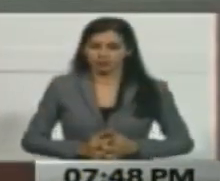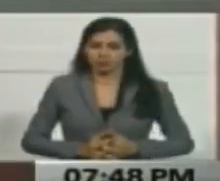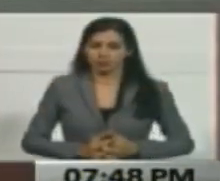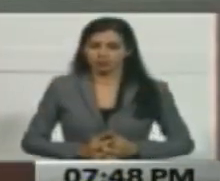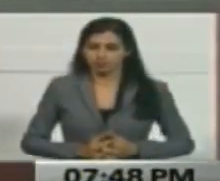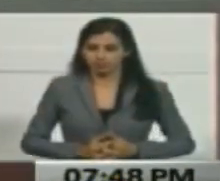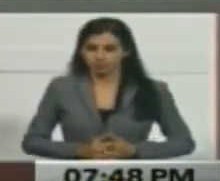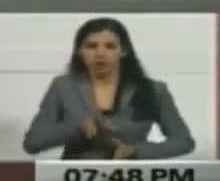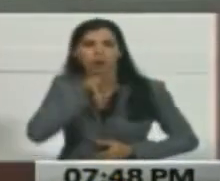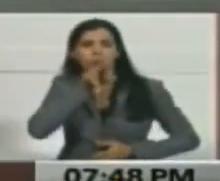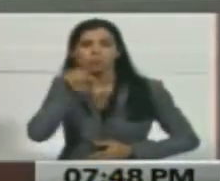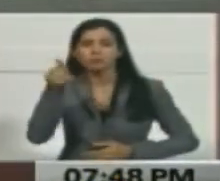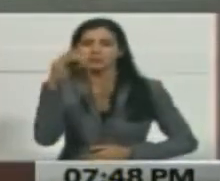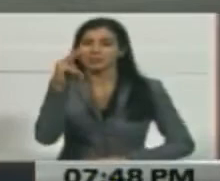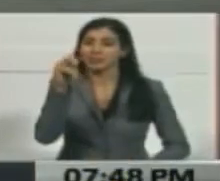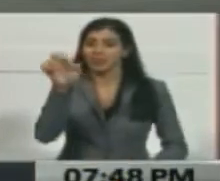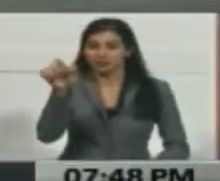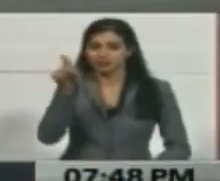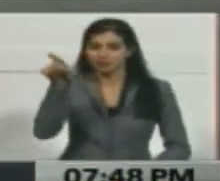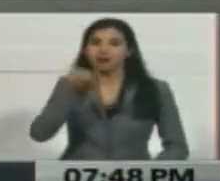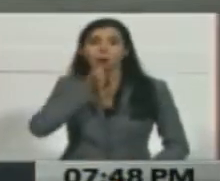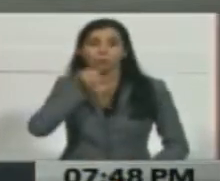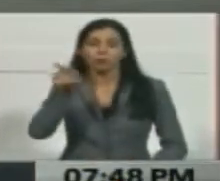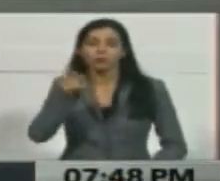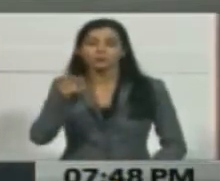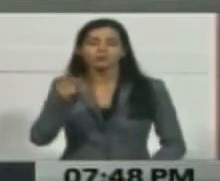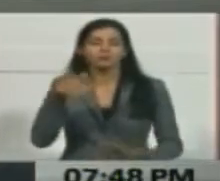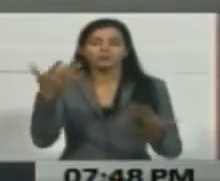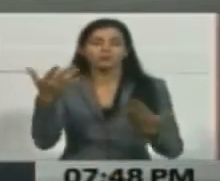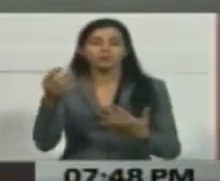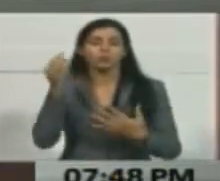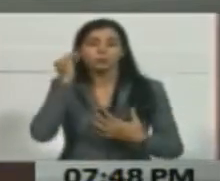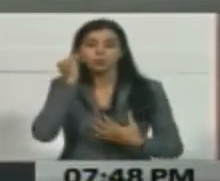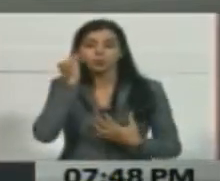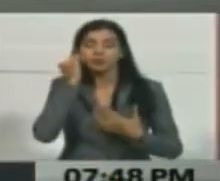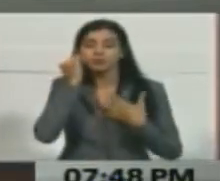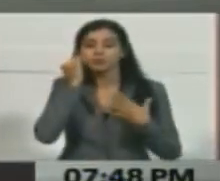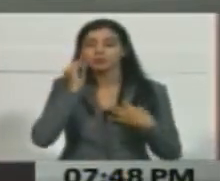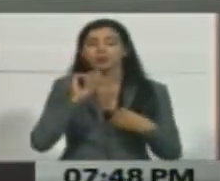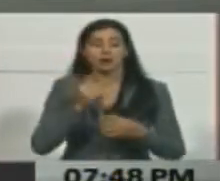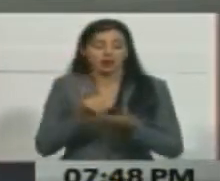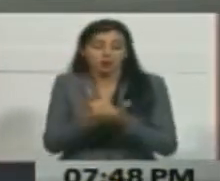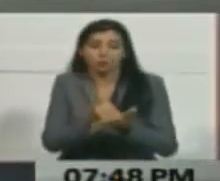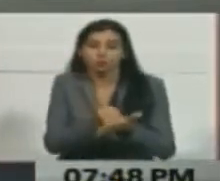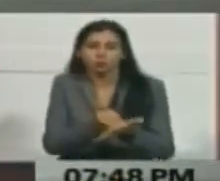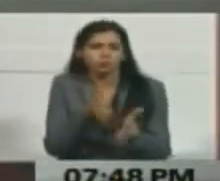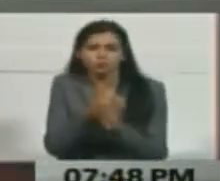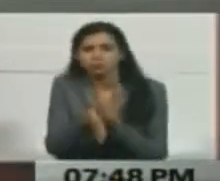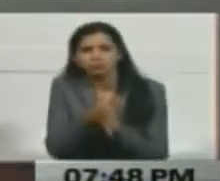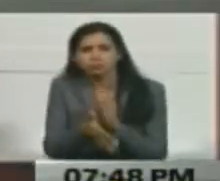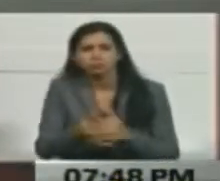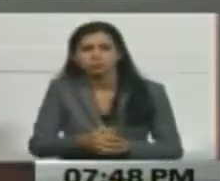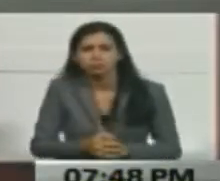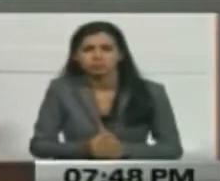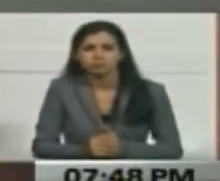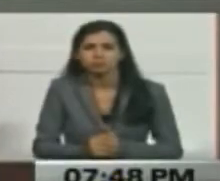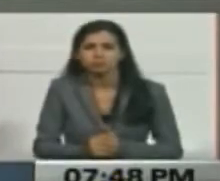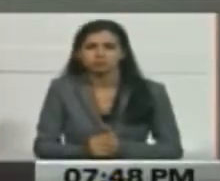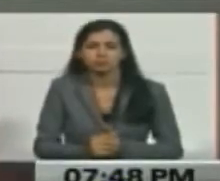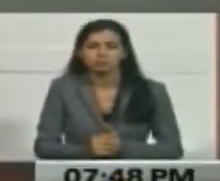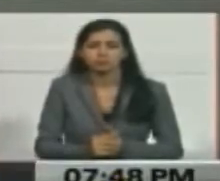a las declaraciones del Consejo Nacional Electoral y la cofundadora, y hay que decirlo, la cofundadora de